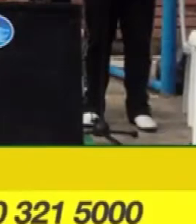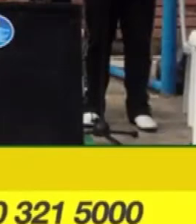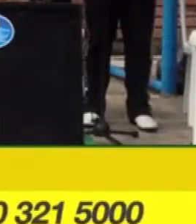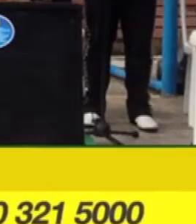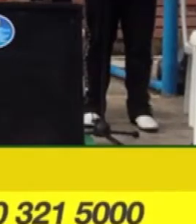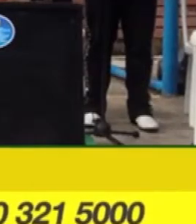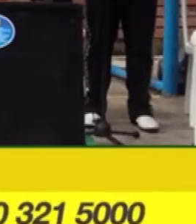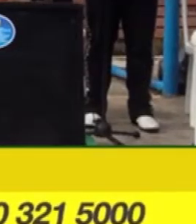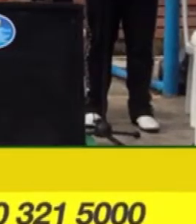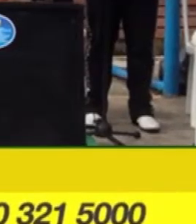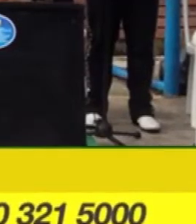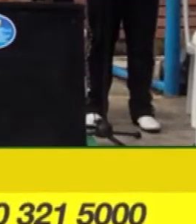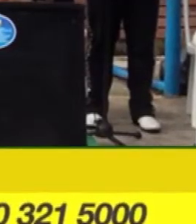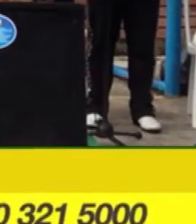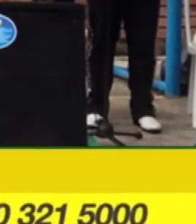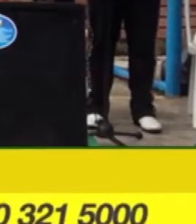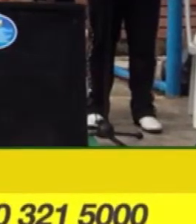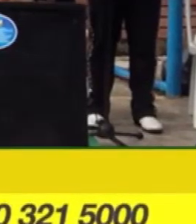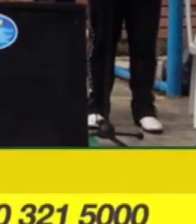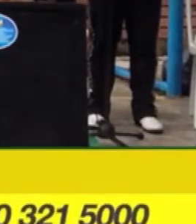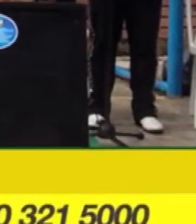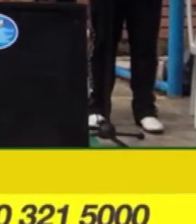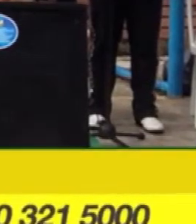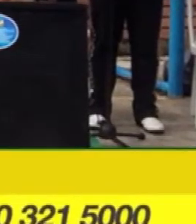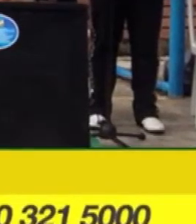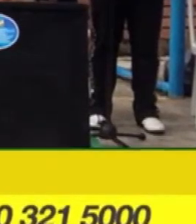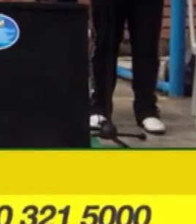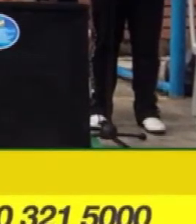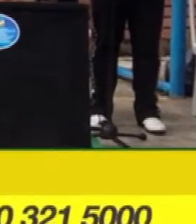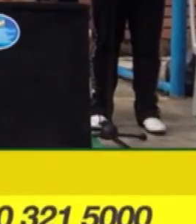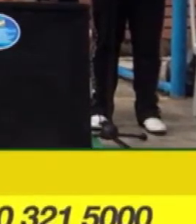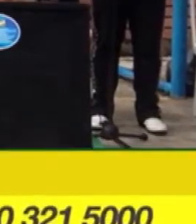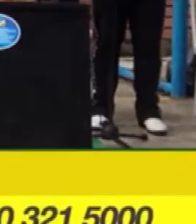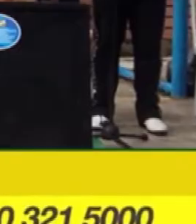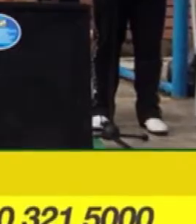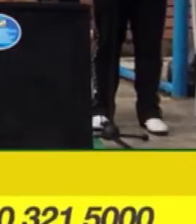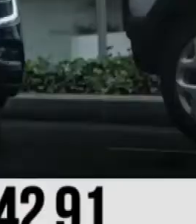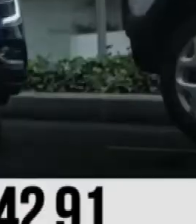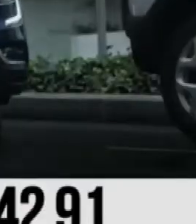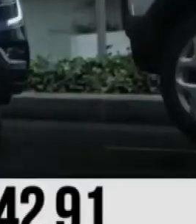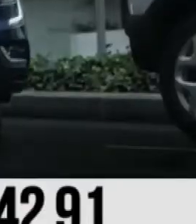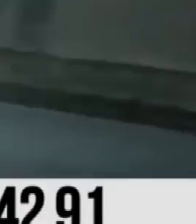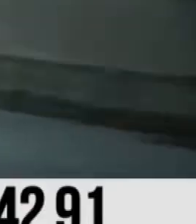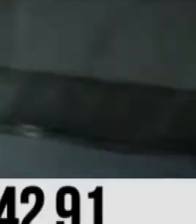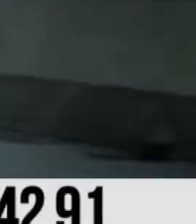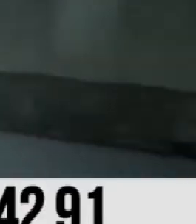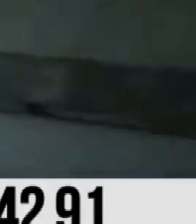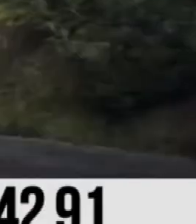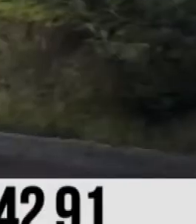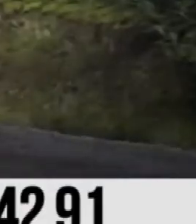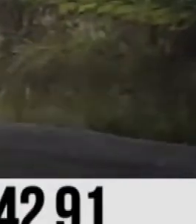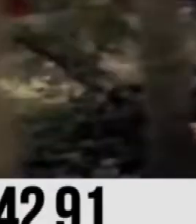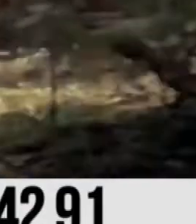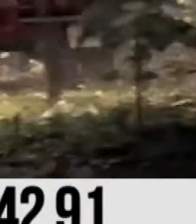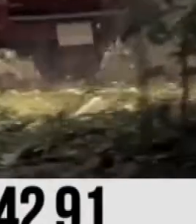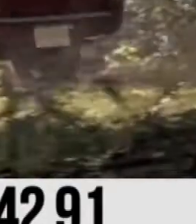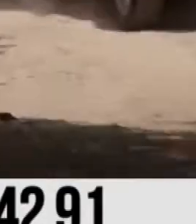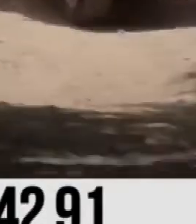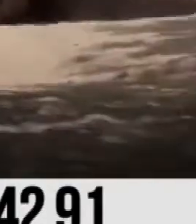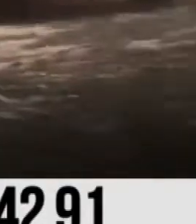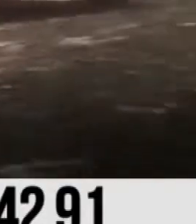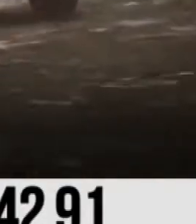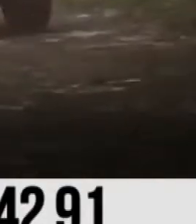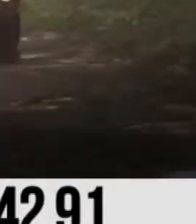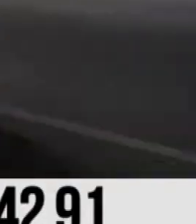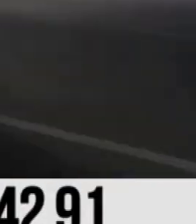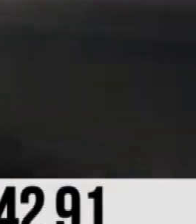amenizaciones musicales. Contáctenos al 310-321-5000. Un líder es innovación, es todo terreno,